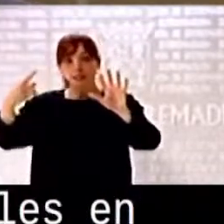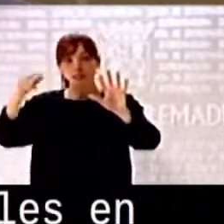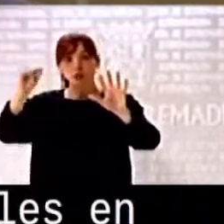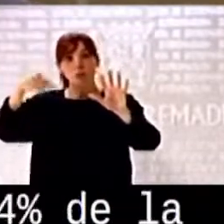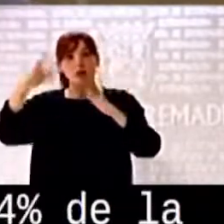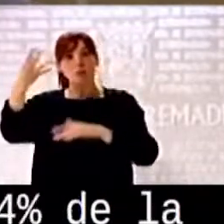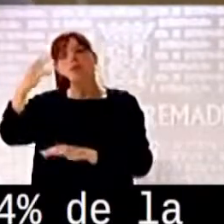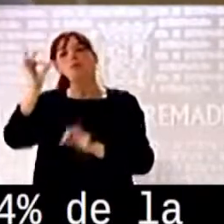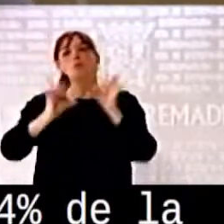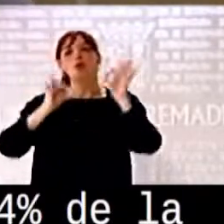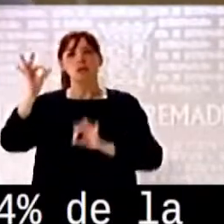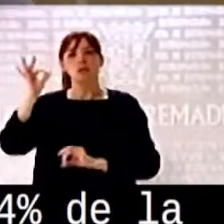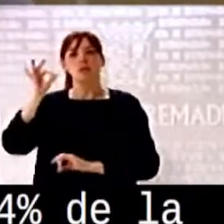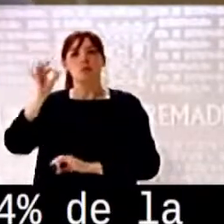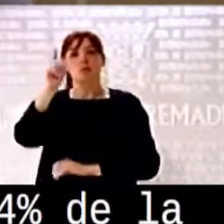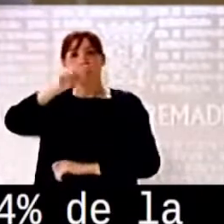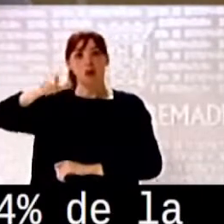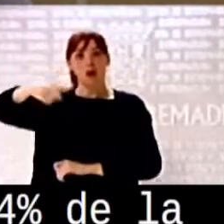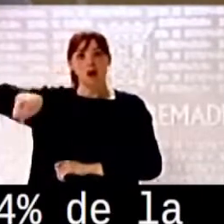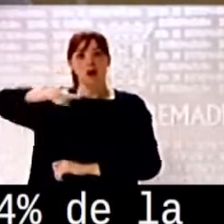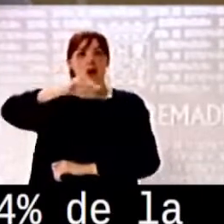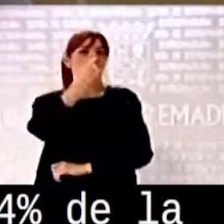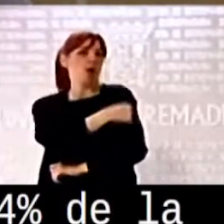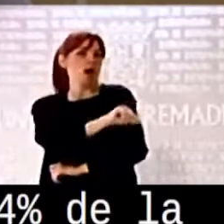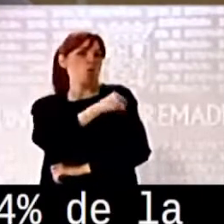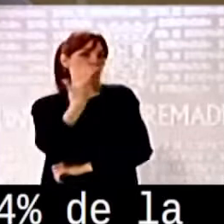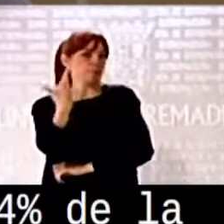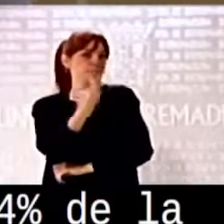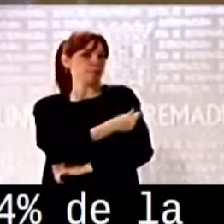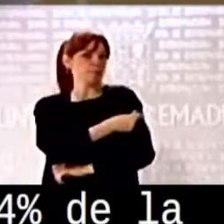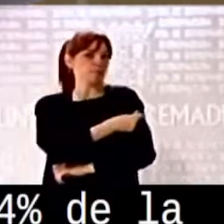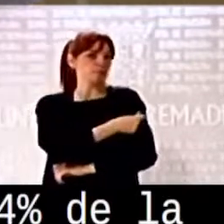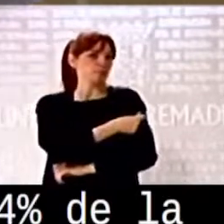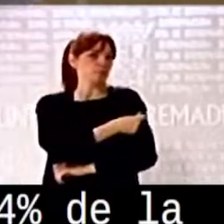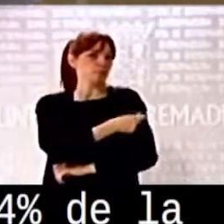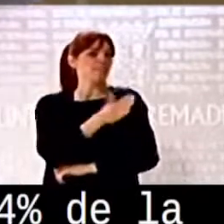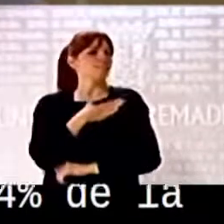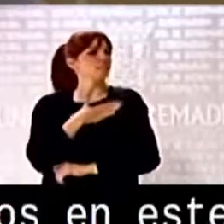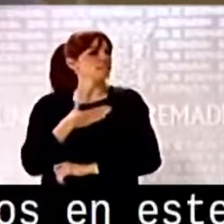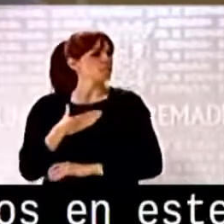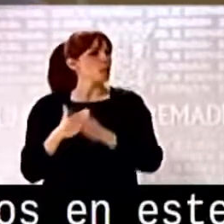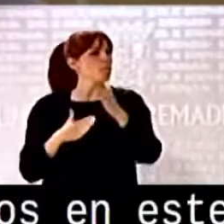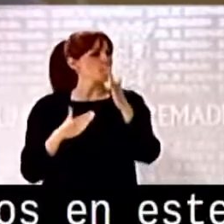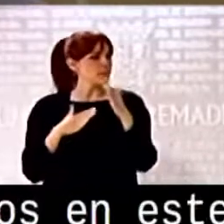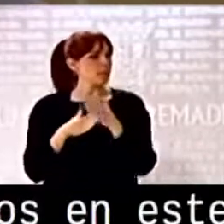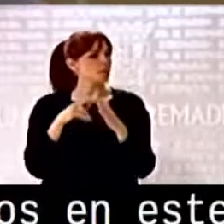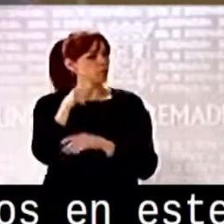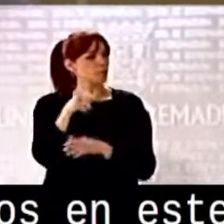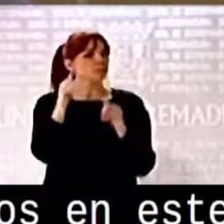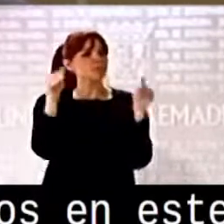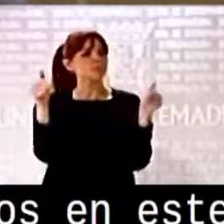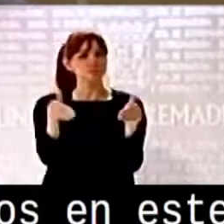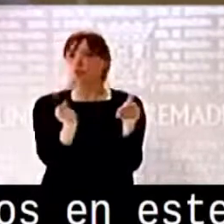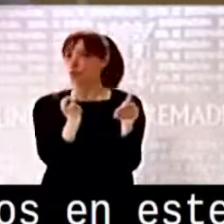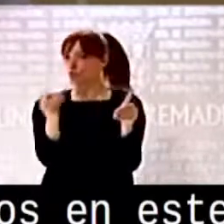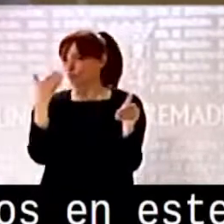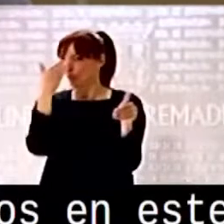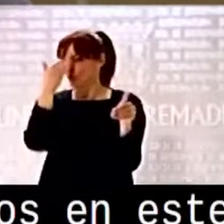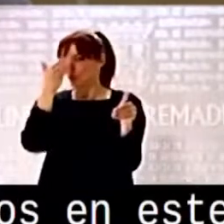96,4% de la población. Y yo quiero que nos paremos en este dato porque es